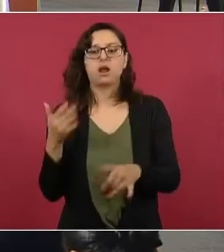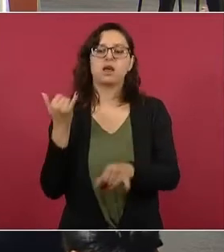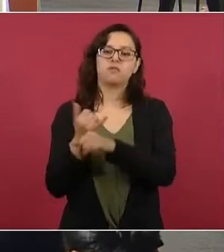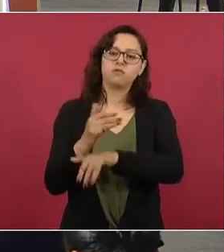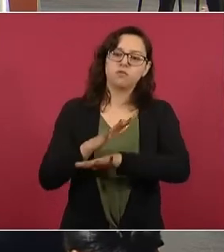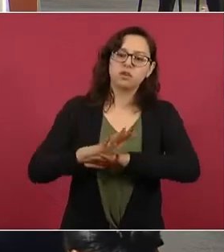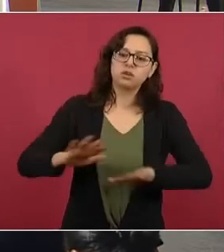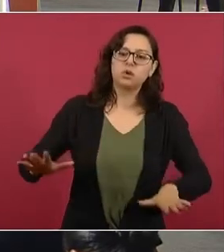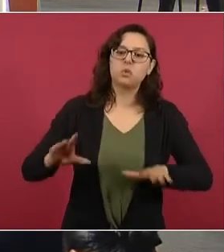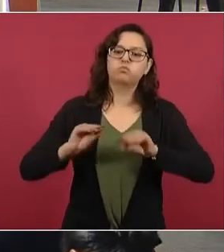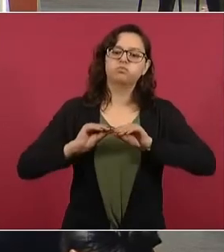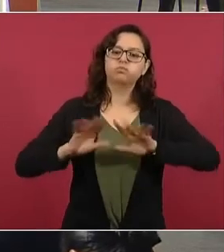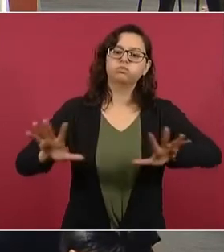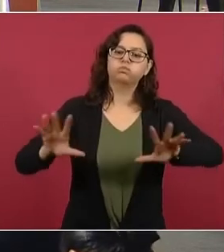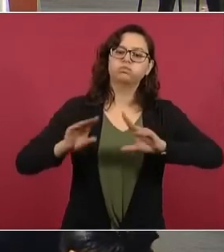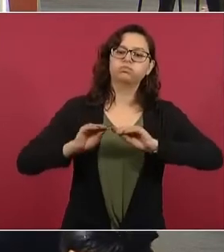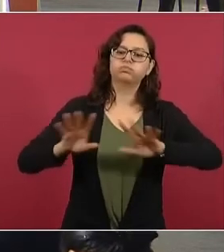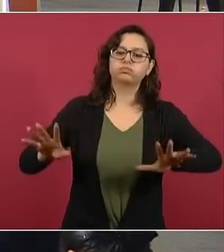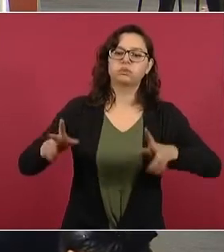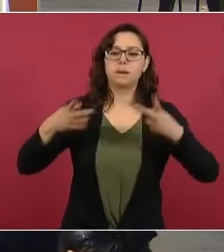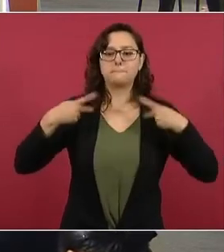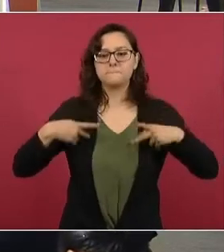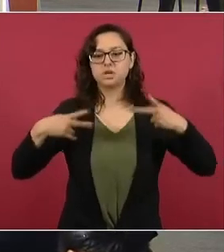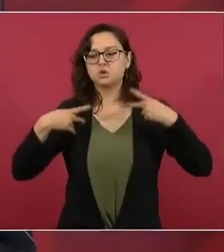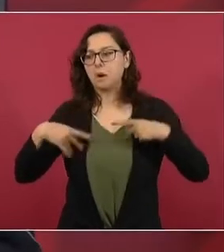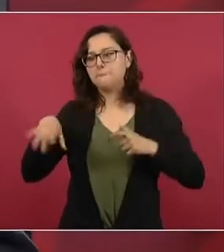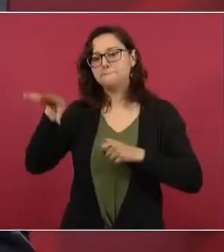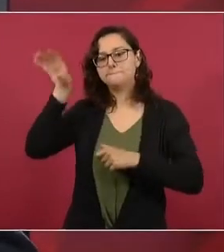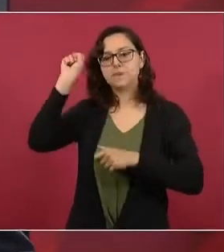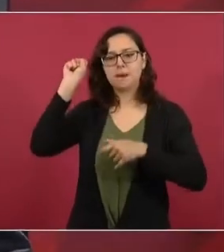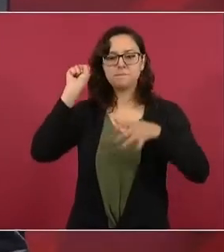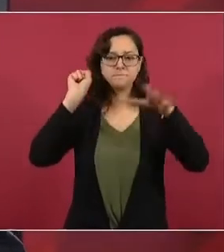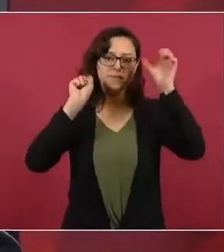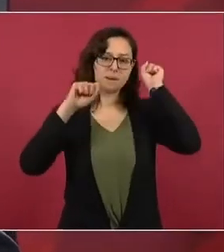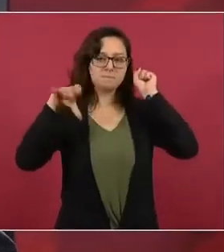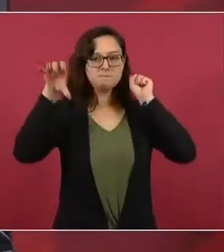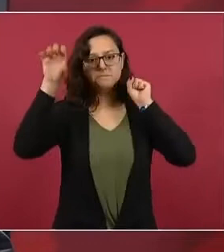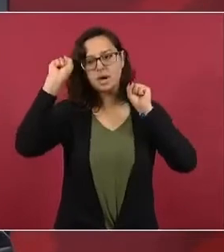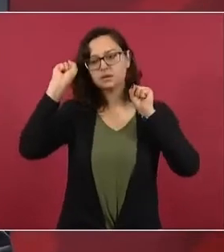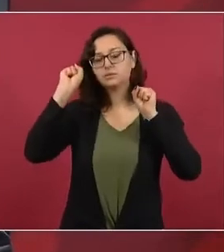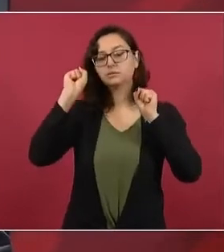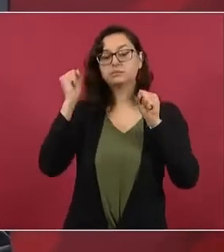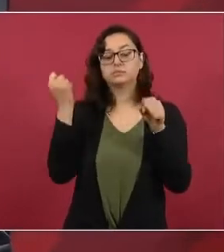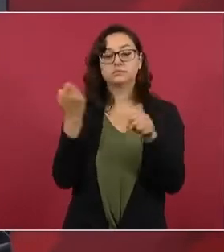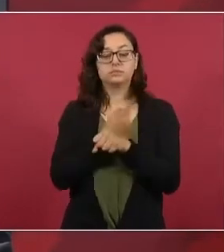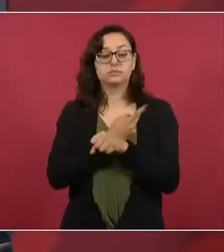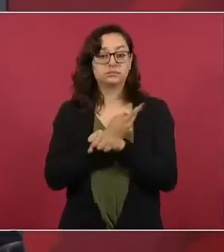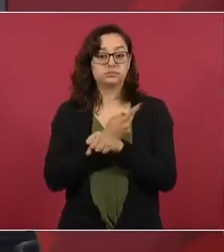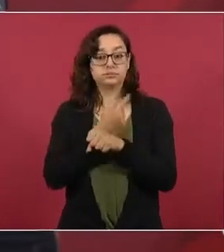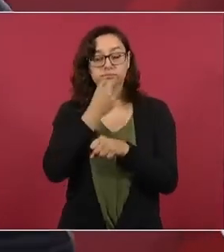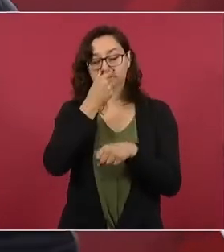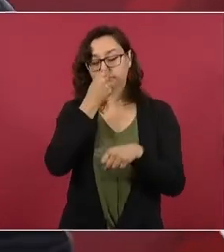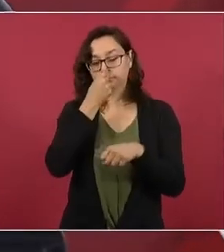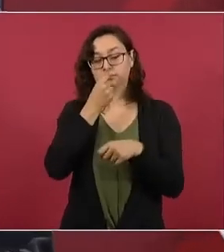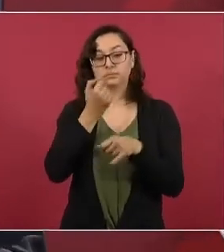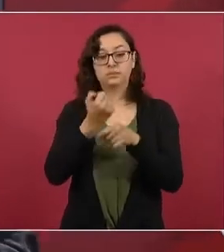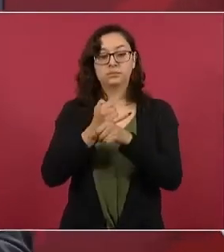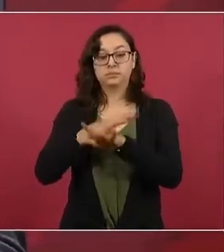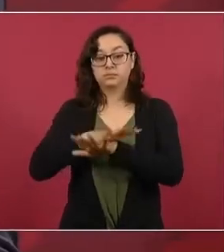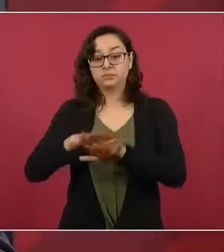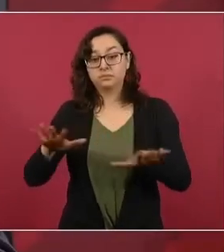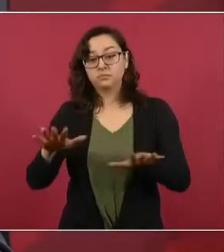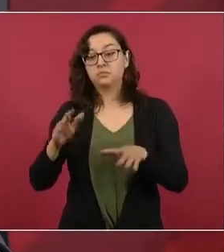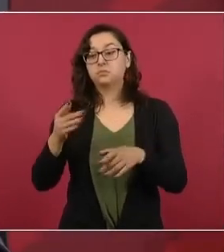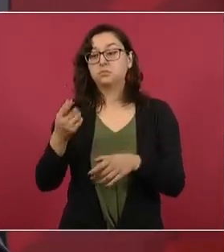la formación de este pensamiento retrógrada, conservador, individualista,